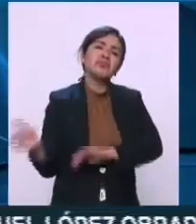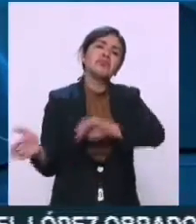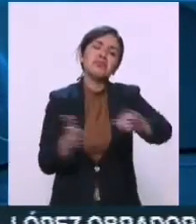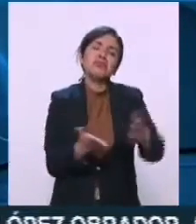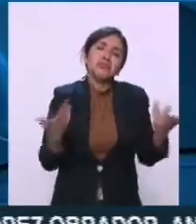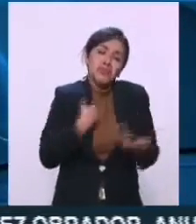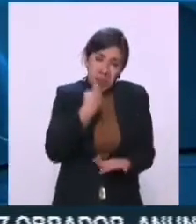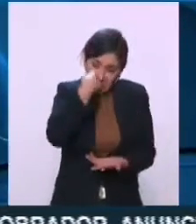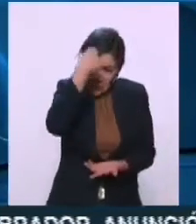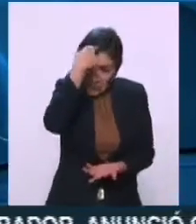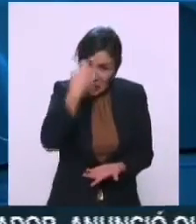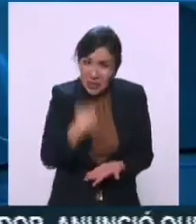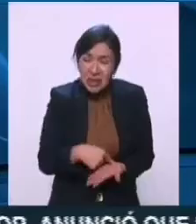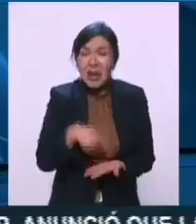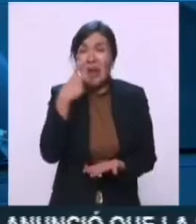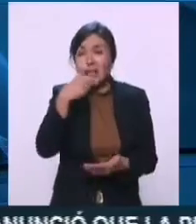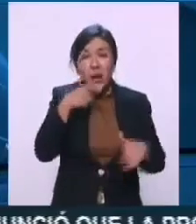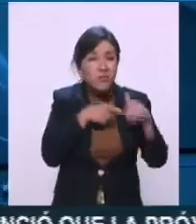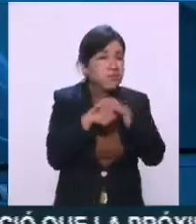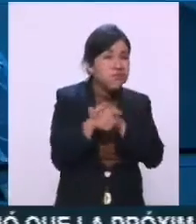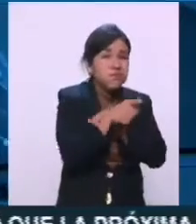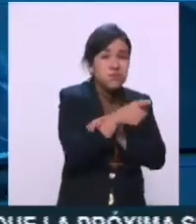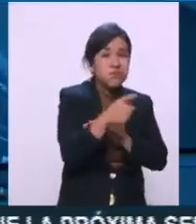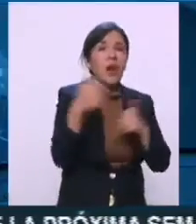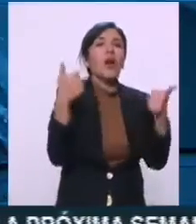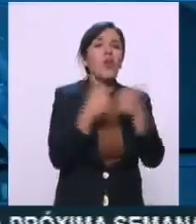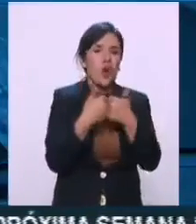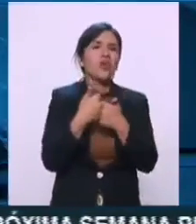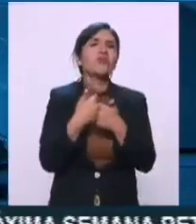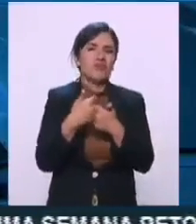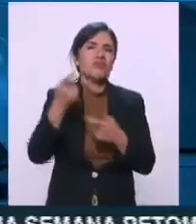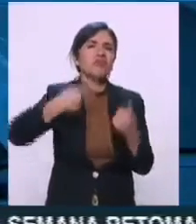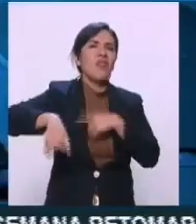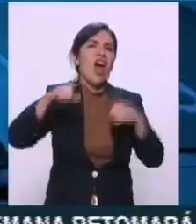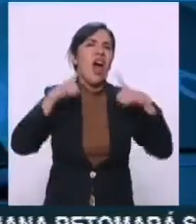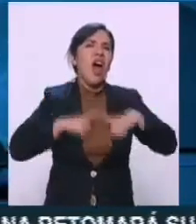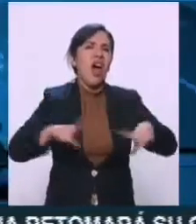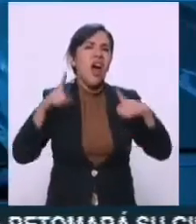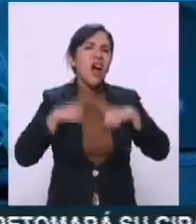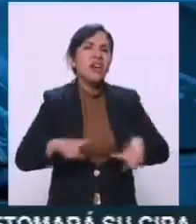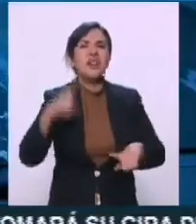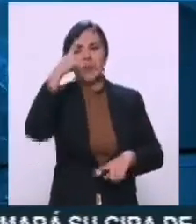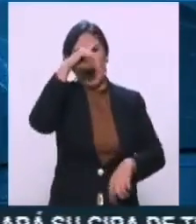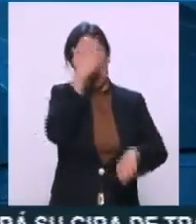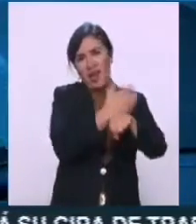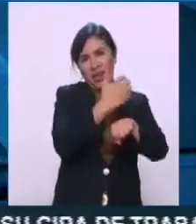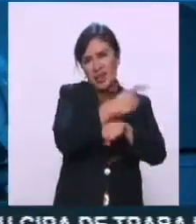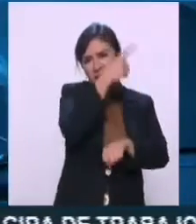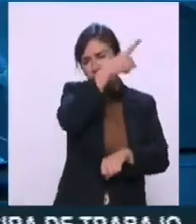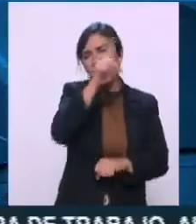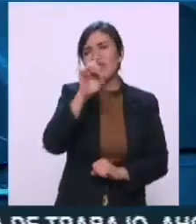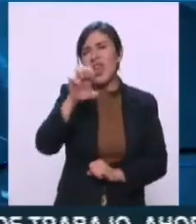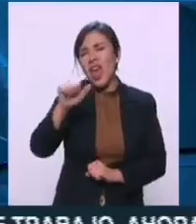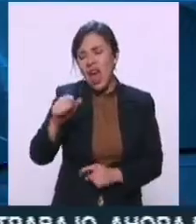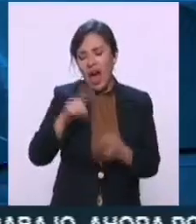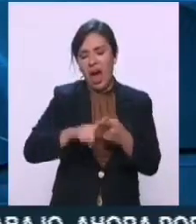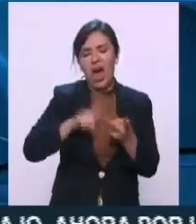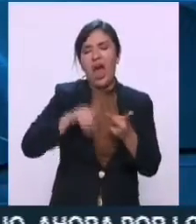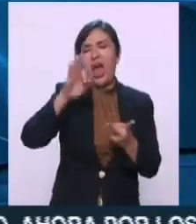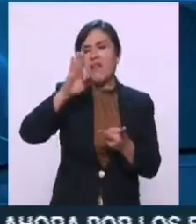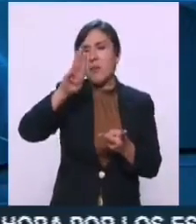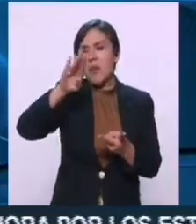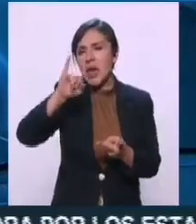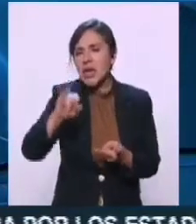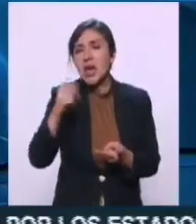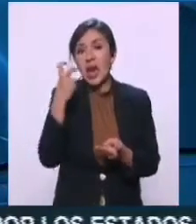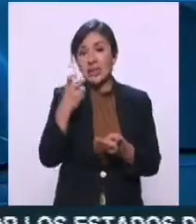yo creo que la infiltración por parte de las agencias de Estados Unidos como la DEA, como el FBI,